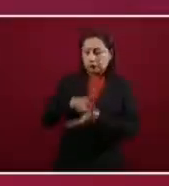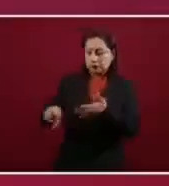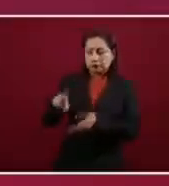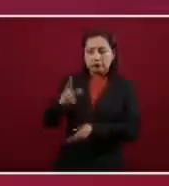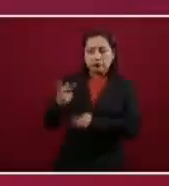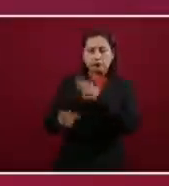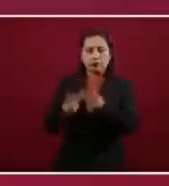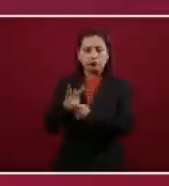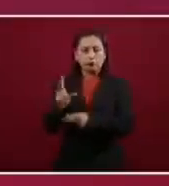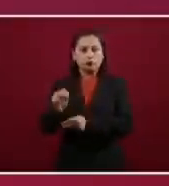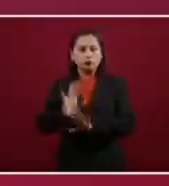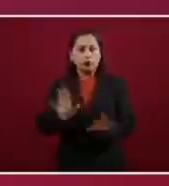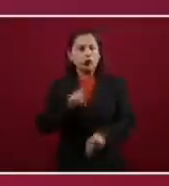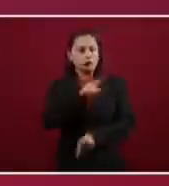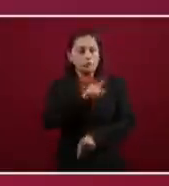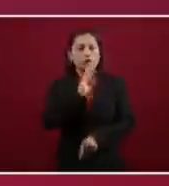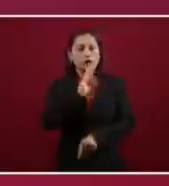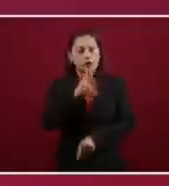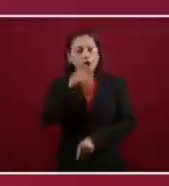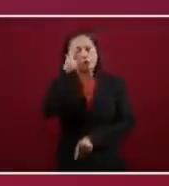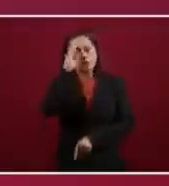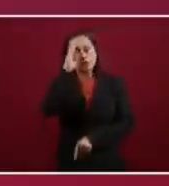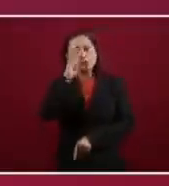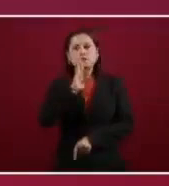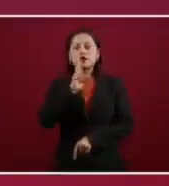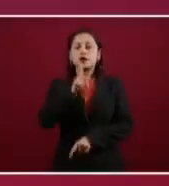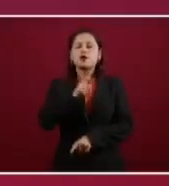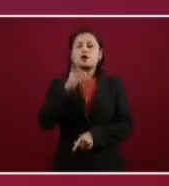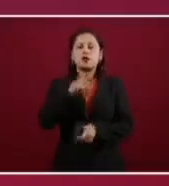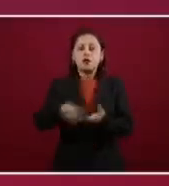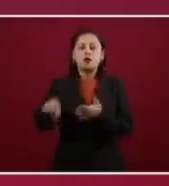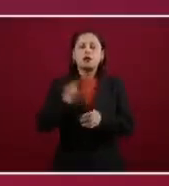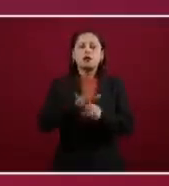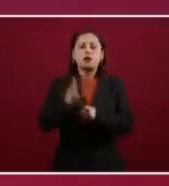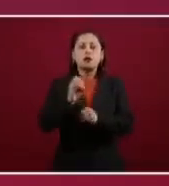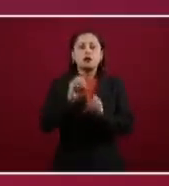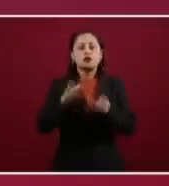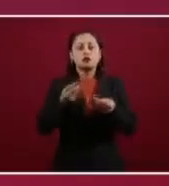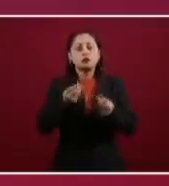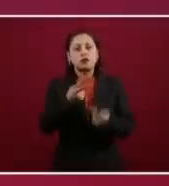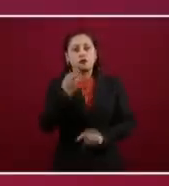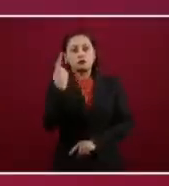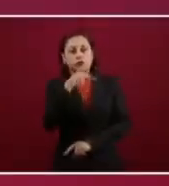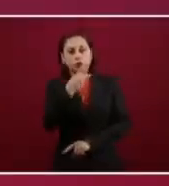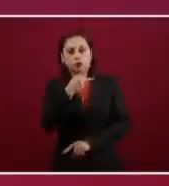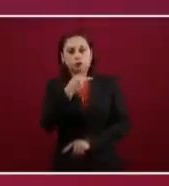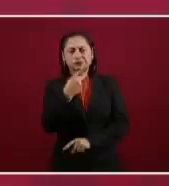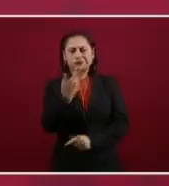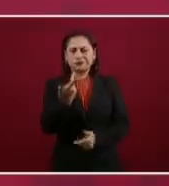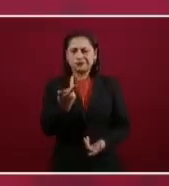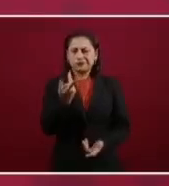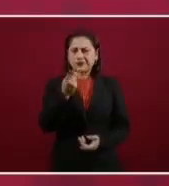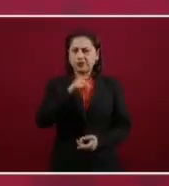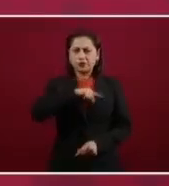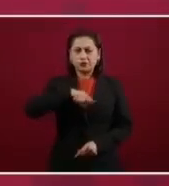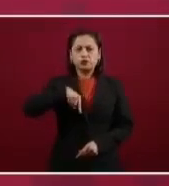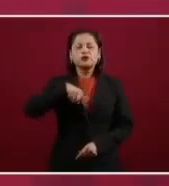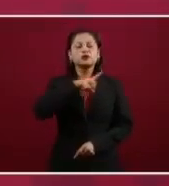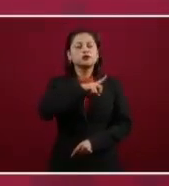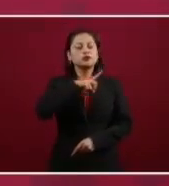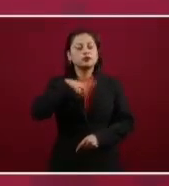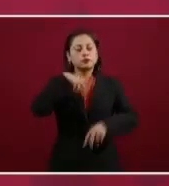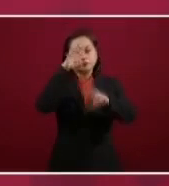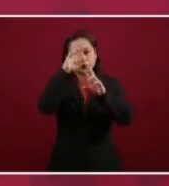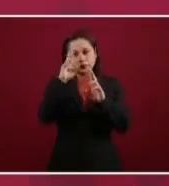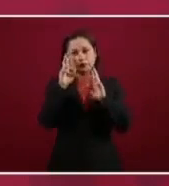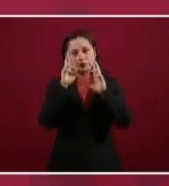debemos ser cuidadosos y sobre todo muy respetuosos de los migrantes y de el dinero